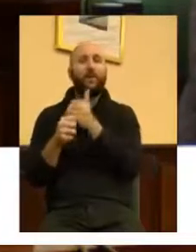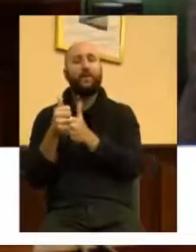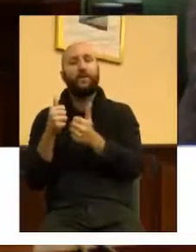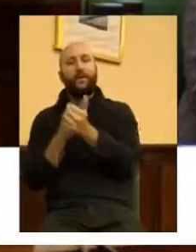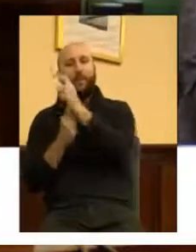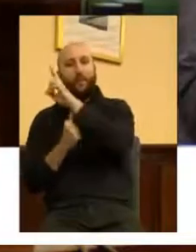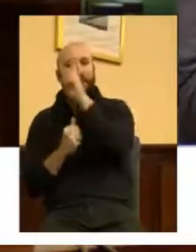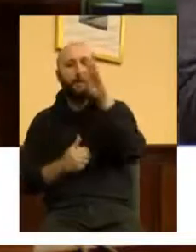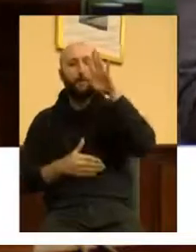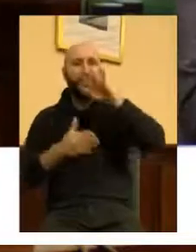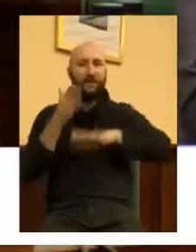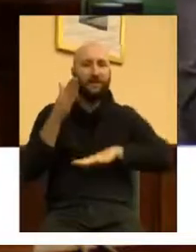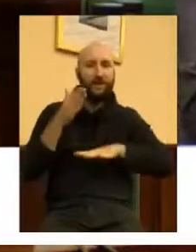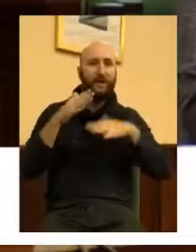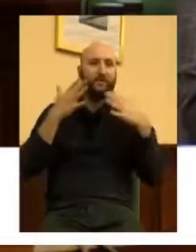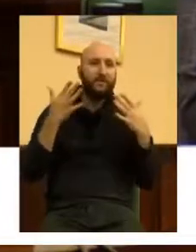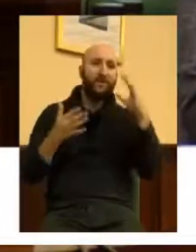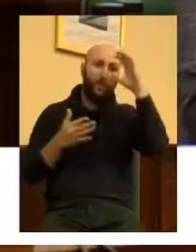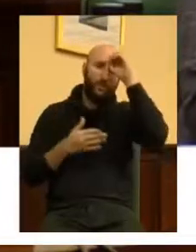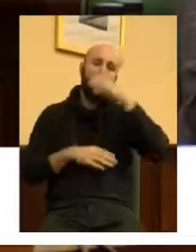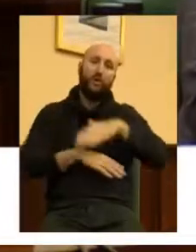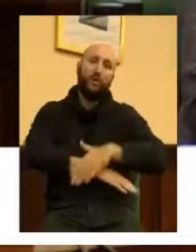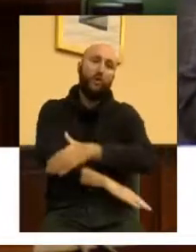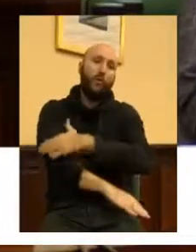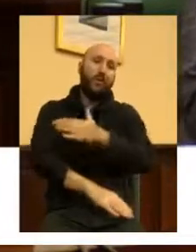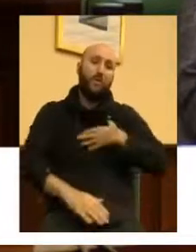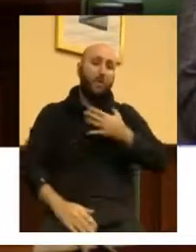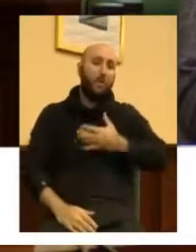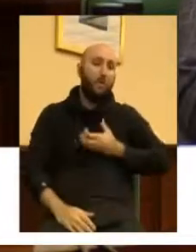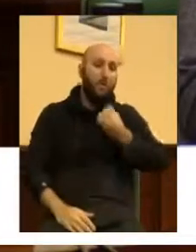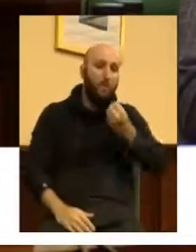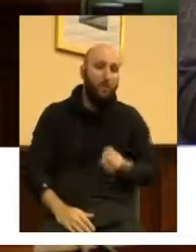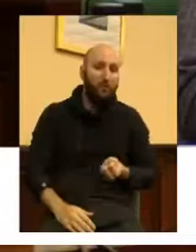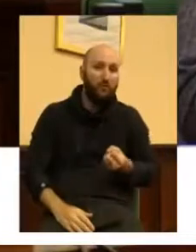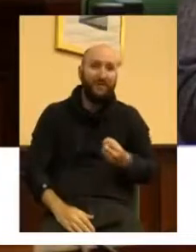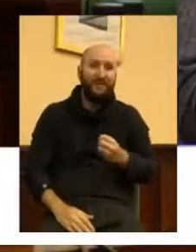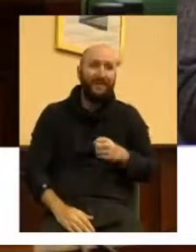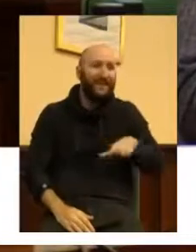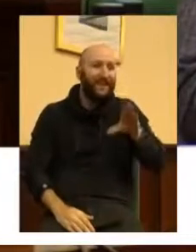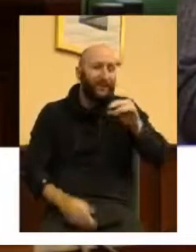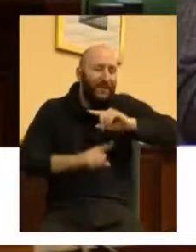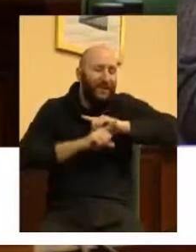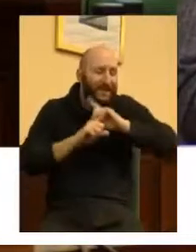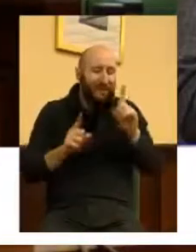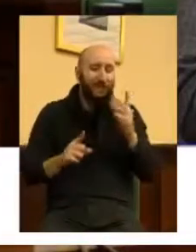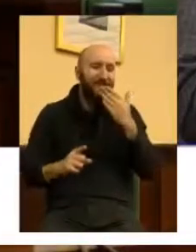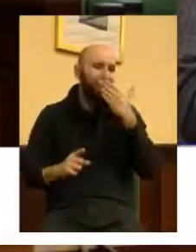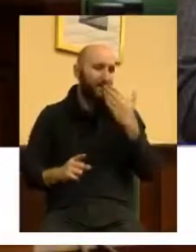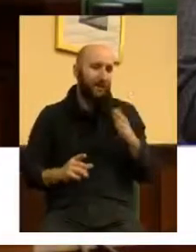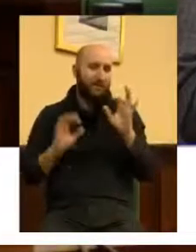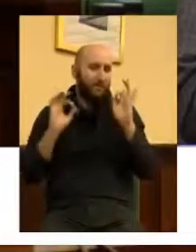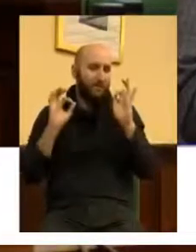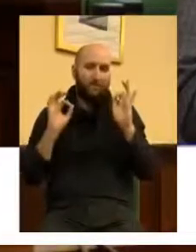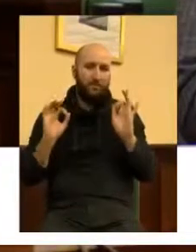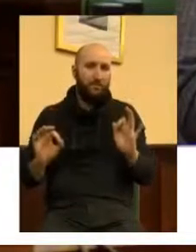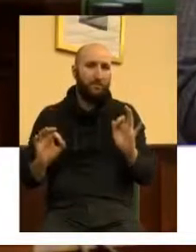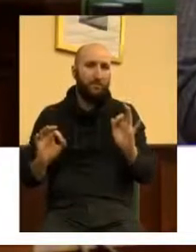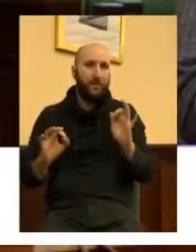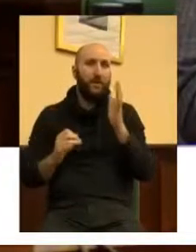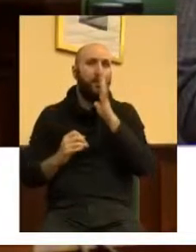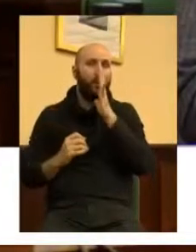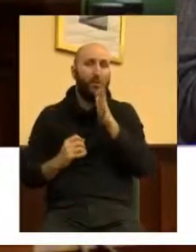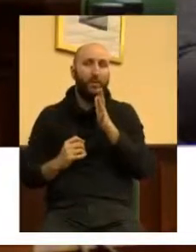Barcelona, la posición del Gobierno de Móstoles. Con toda sinceridad, se lo tengo que decir,